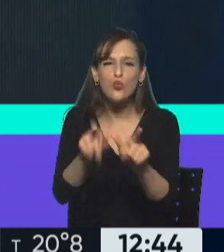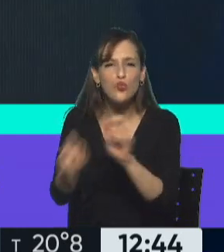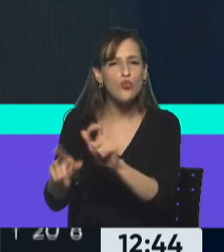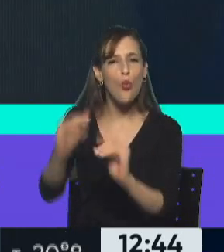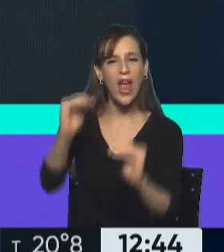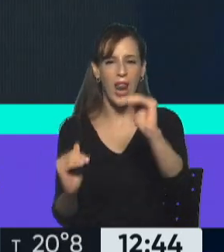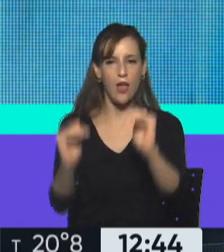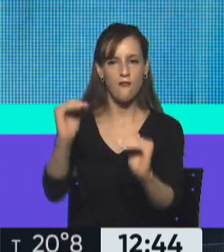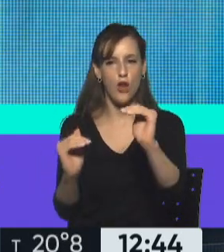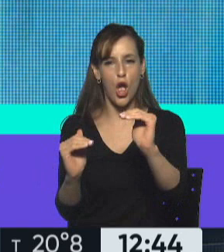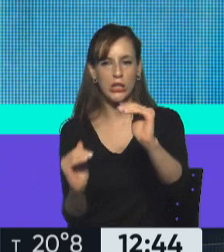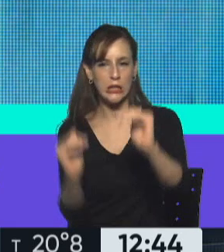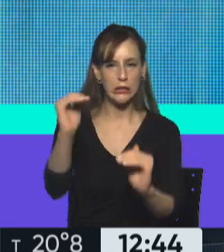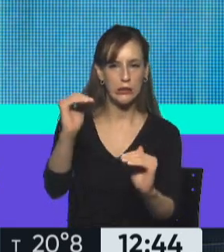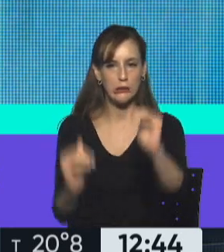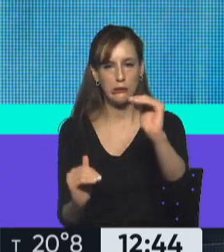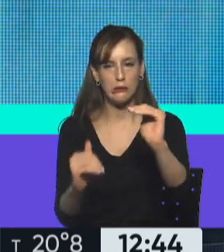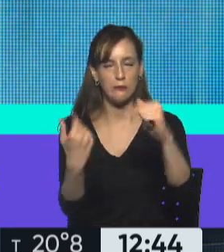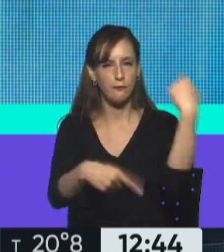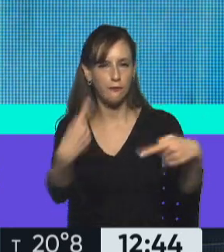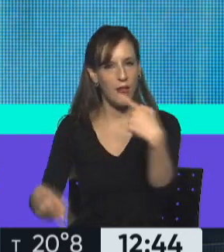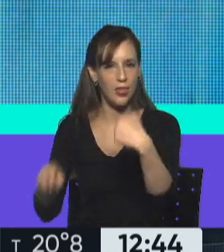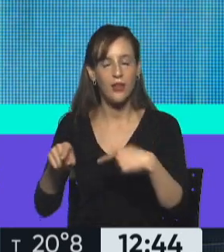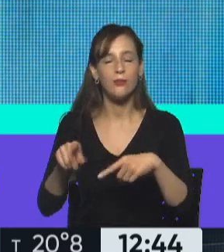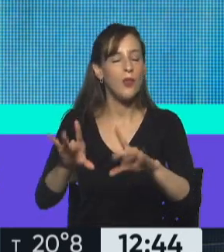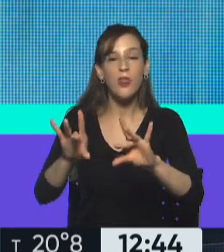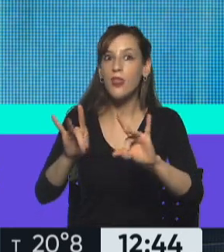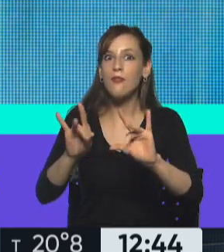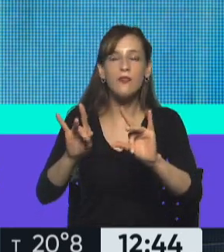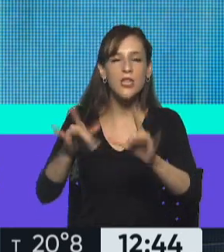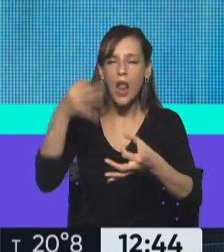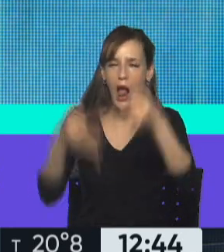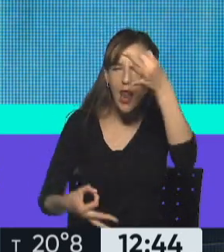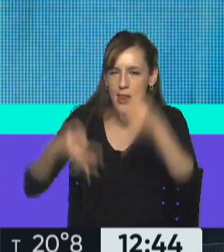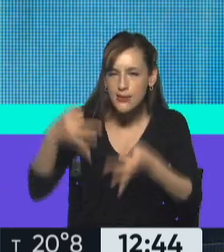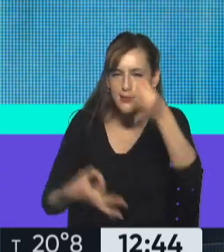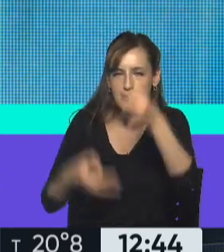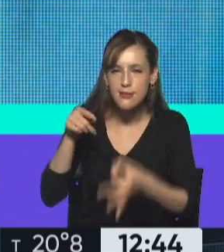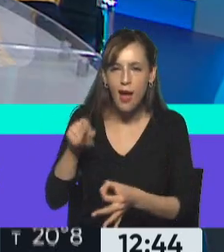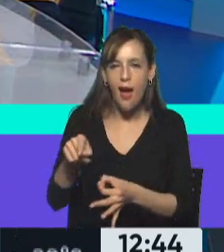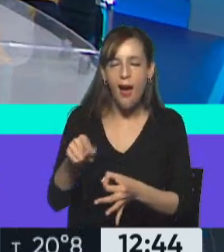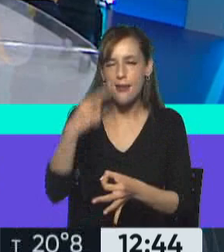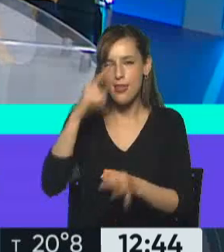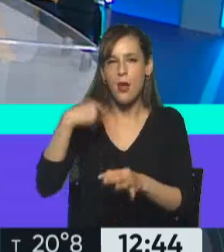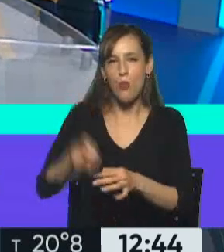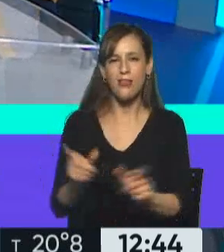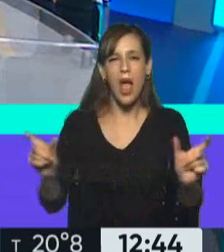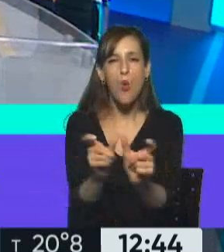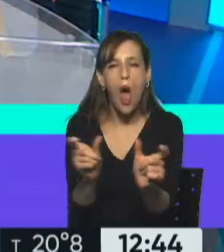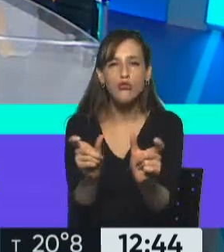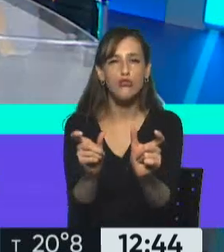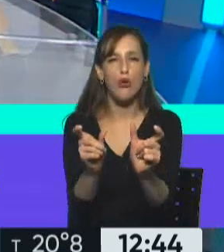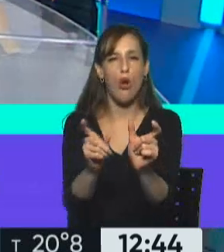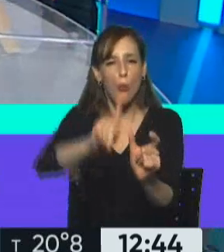entonces difícil analizarlas y transformarlas en ecuaciones buenos y lolo lo